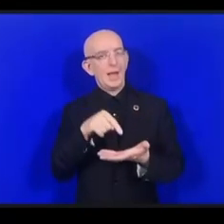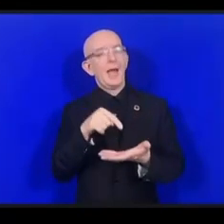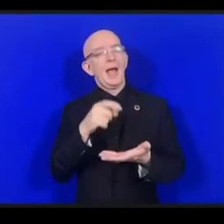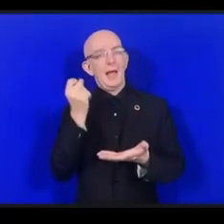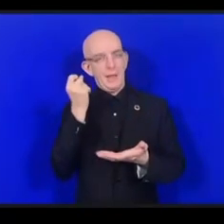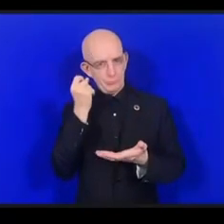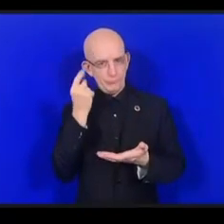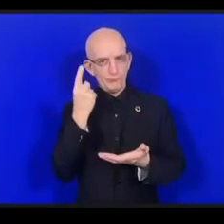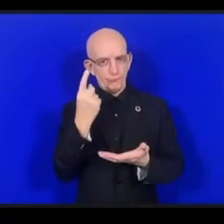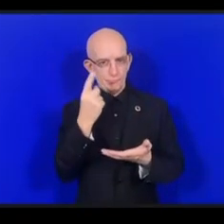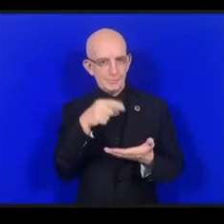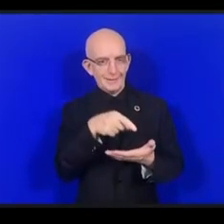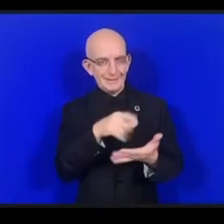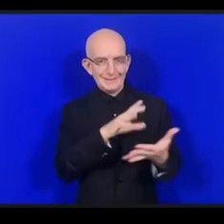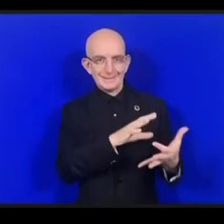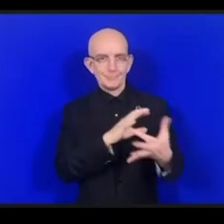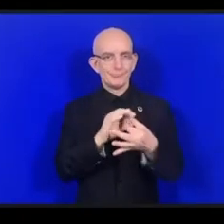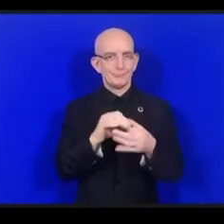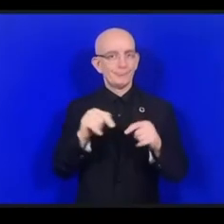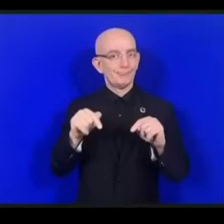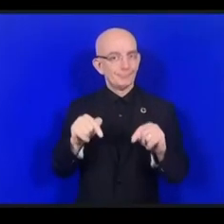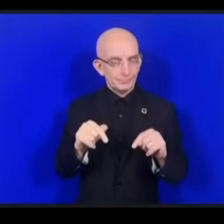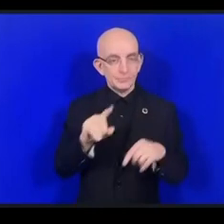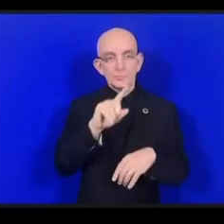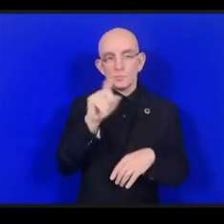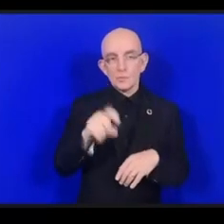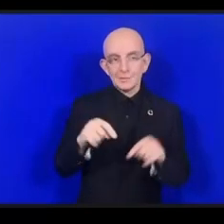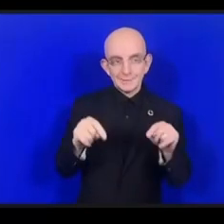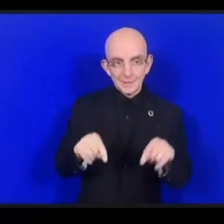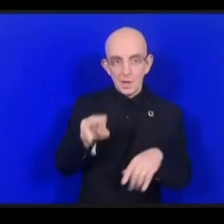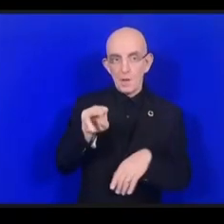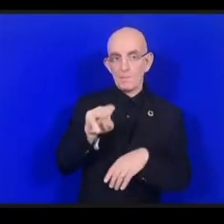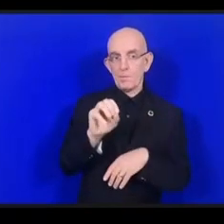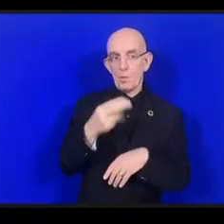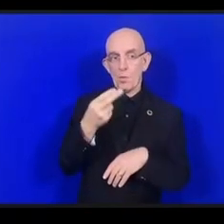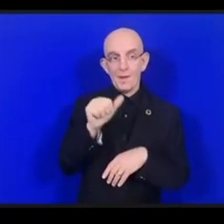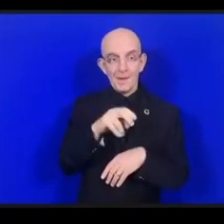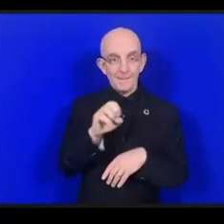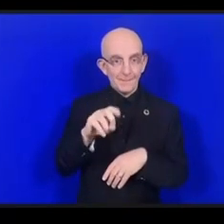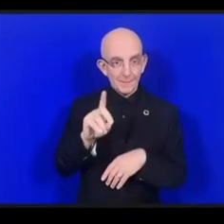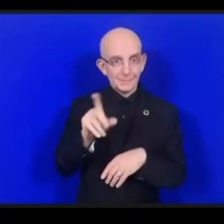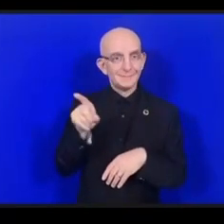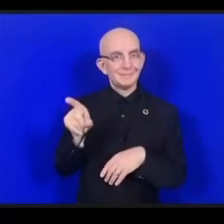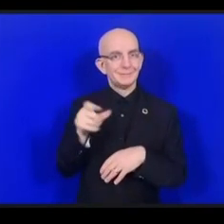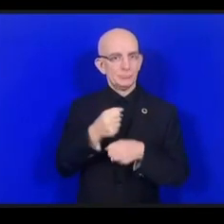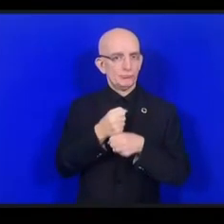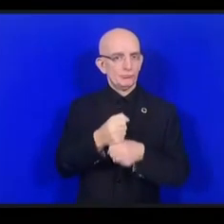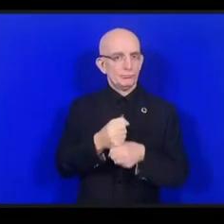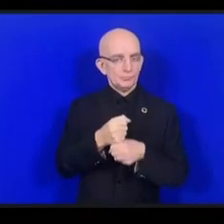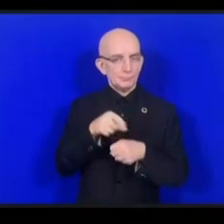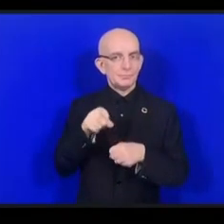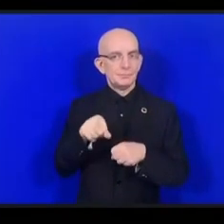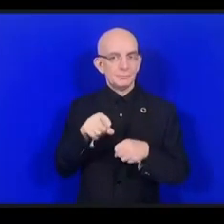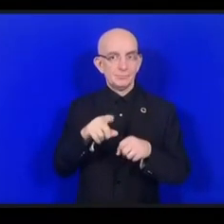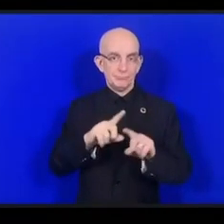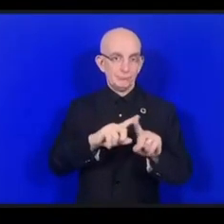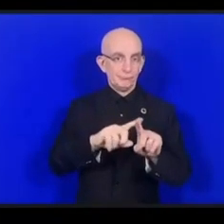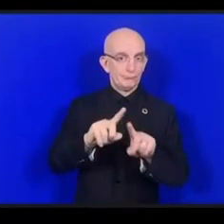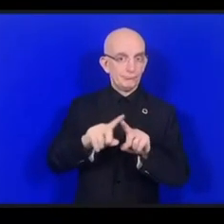shabir que representa la coalición dinámica sobre accesibilidad y discapacidad